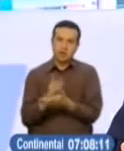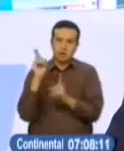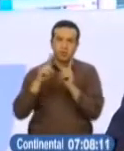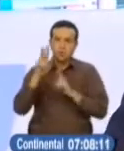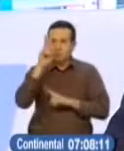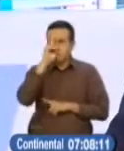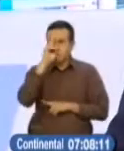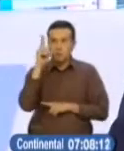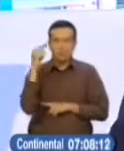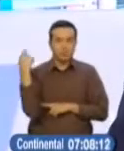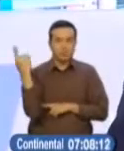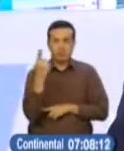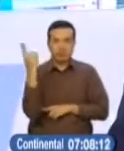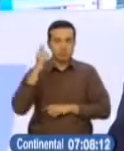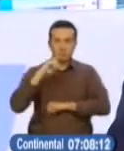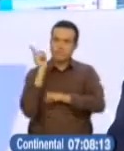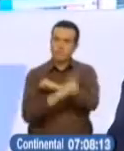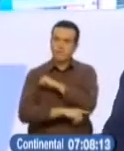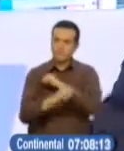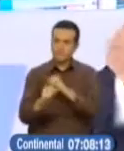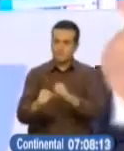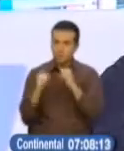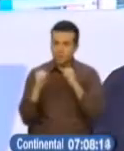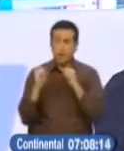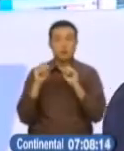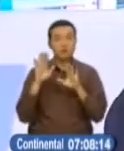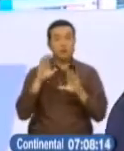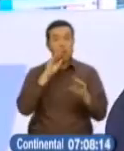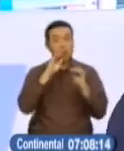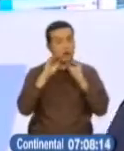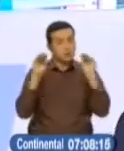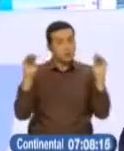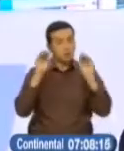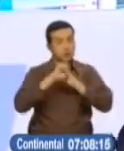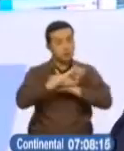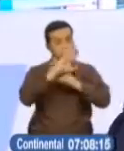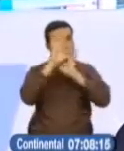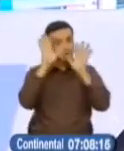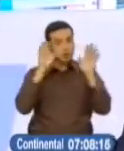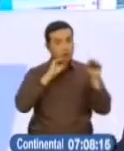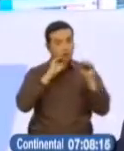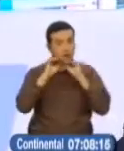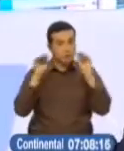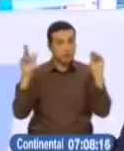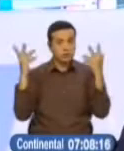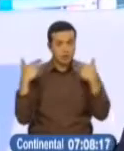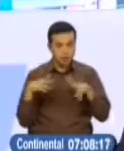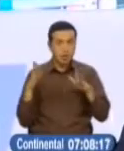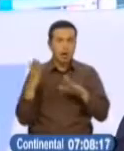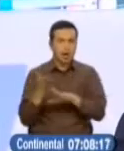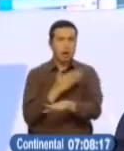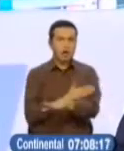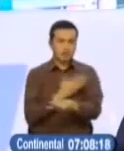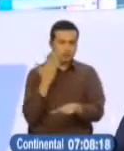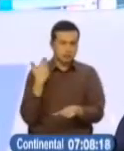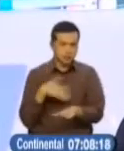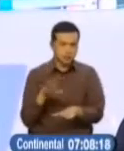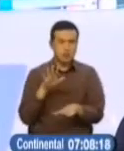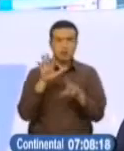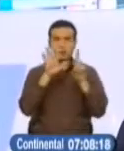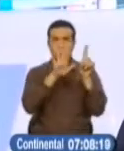suyas, ¿no es cierto? Nosotros vamos a aplicar todo el rigor de la ley. Lo que sí hay que estar bien claro, Carlos, es que hemos hecho eso en muchos otros casos, hemos